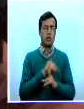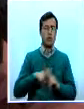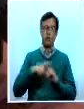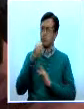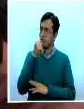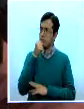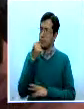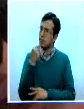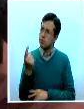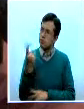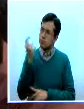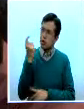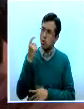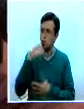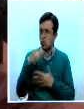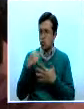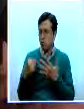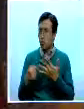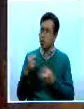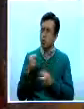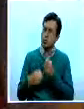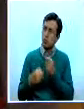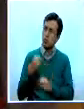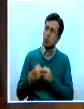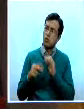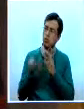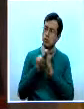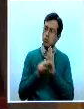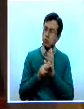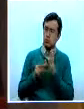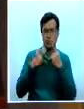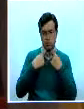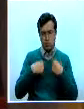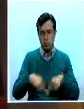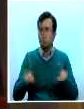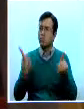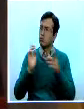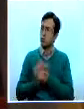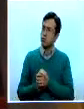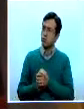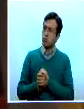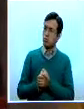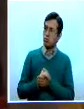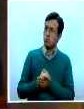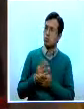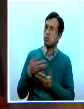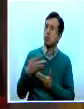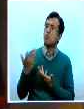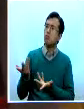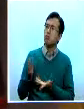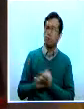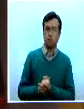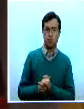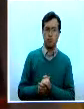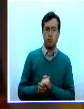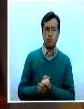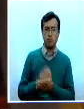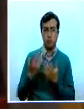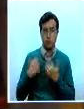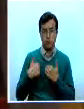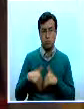identificar algunos puntos o nudos críticos dentro de la norma para emitir estas normativas secundarias de momento ya